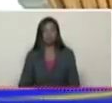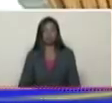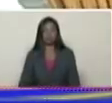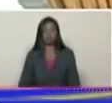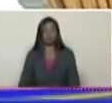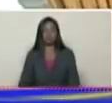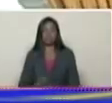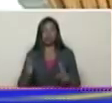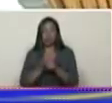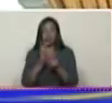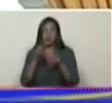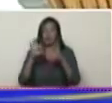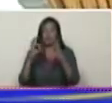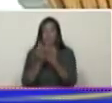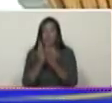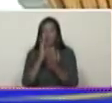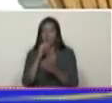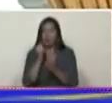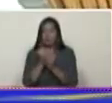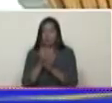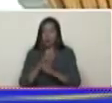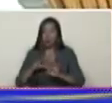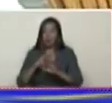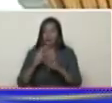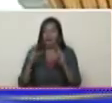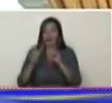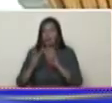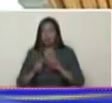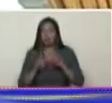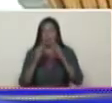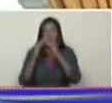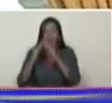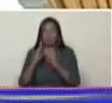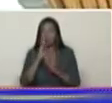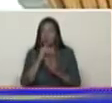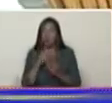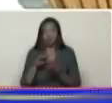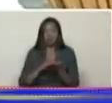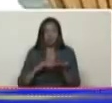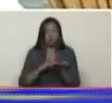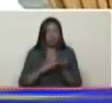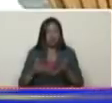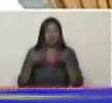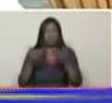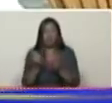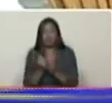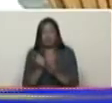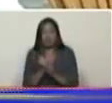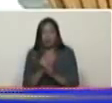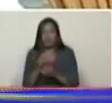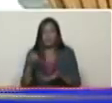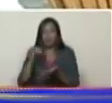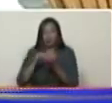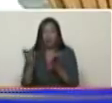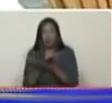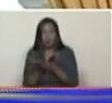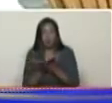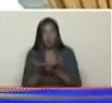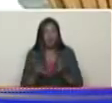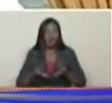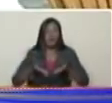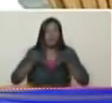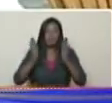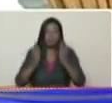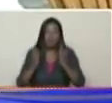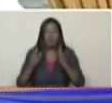Que se consiguió una familia que no tienen trabajo, no tienen vivienda, bueno, la solución, darle el trabajo, ponerlo a estudiar y